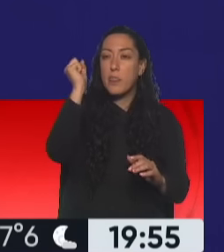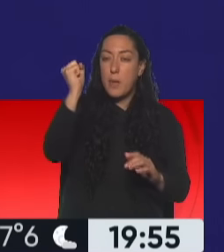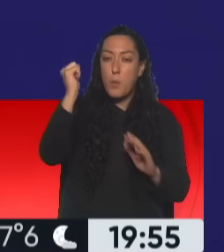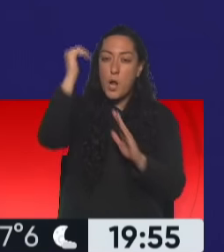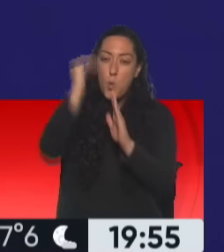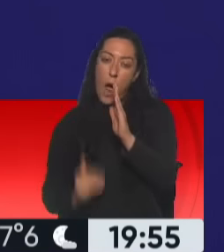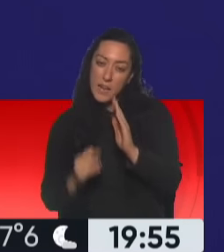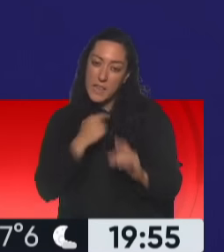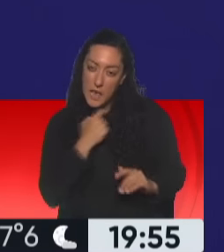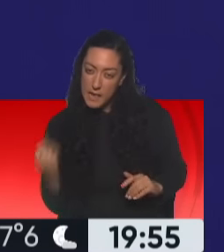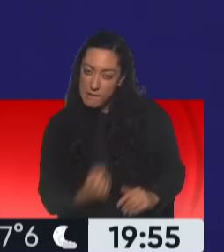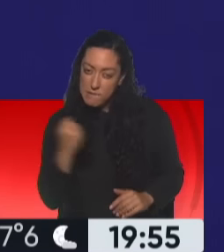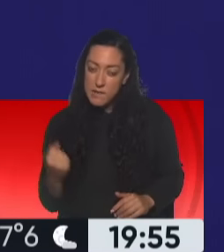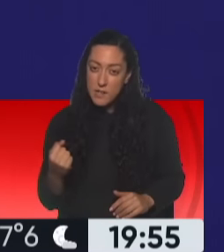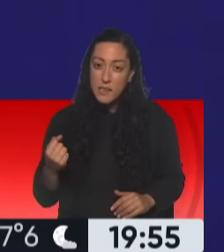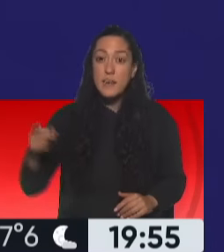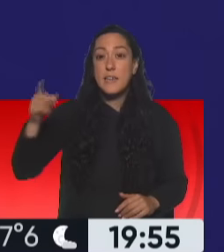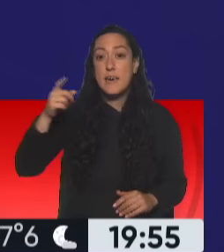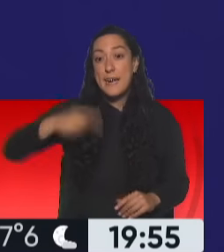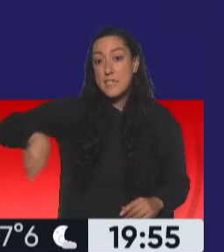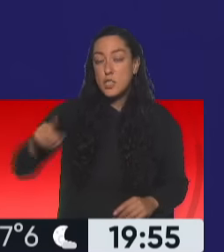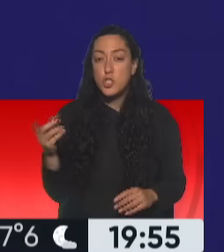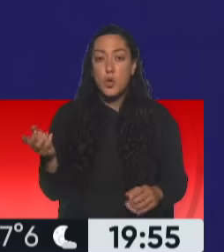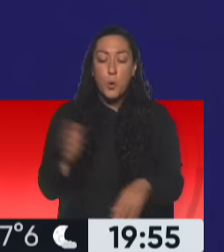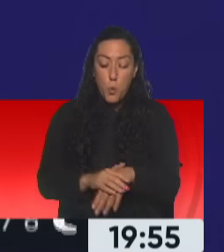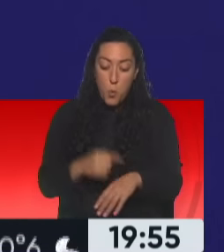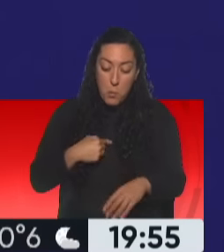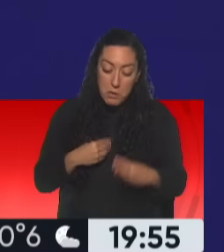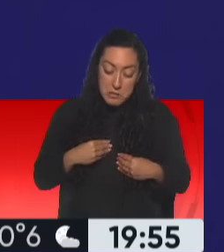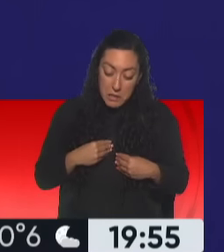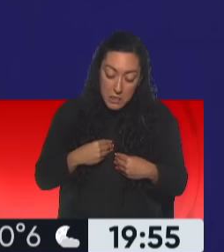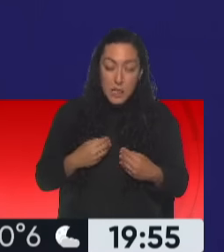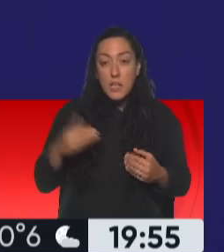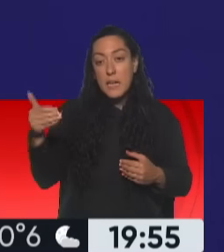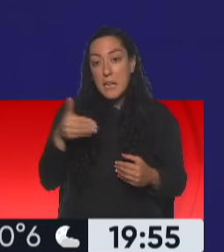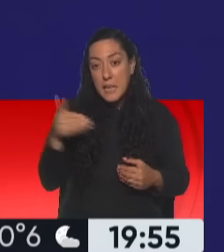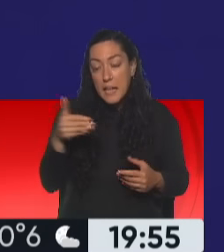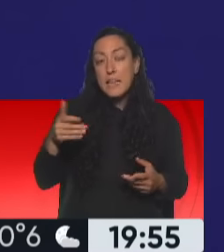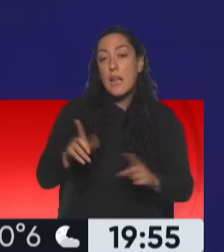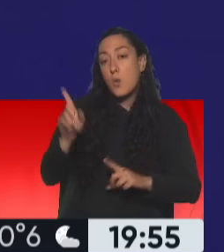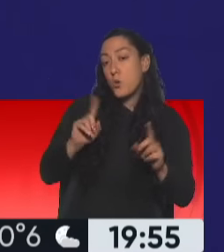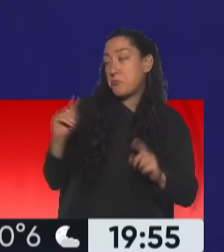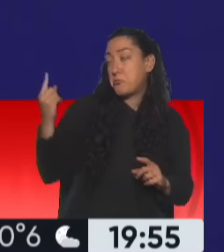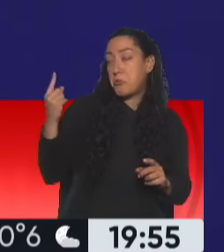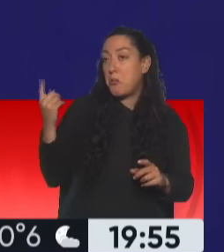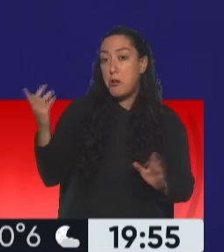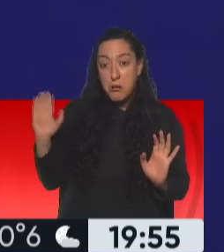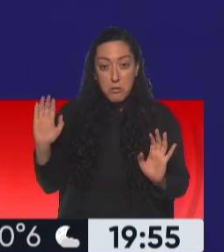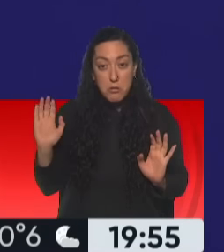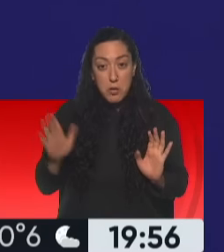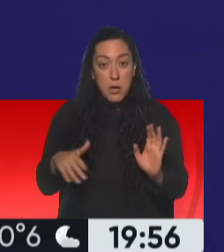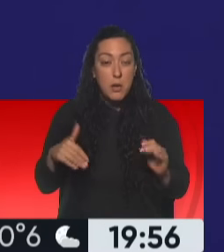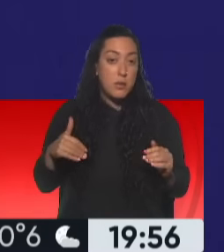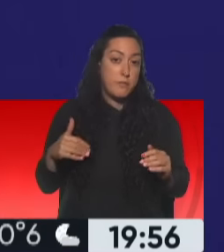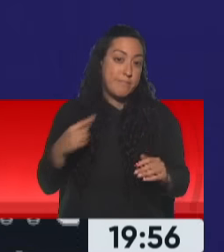fondo, digamos, tienen que lavar culpas con sus clientes o hay otros que se timbiaron ellos directamente.